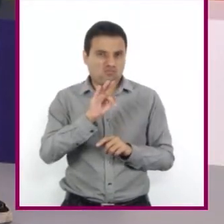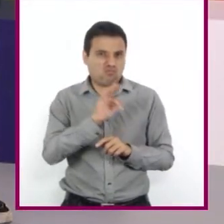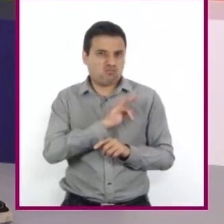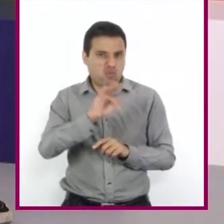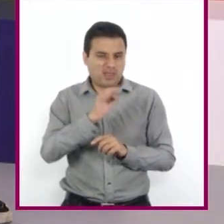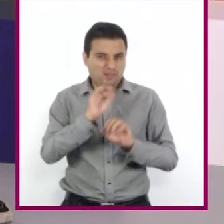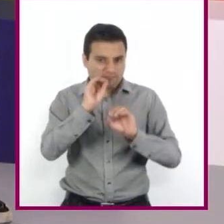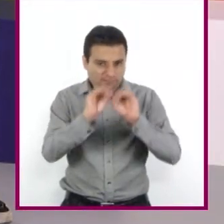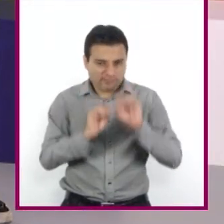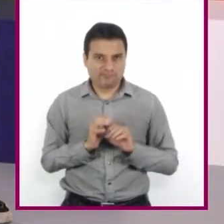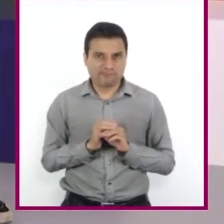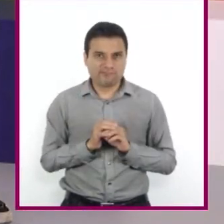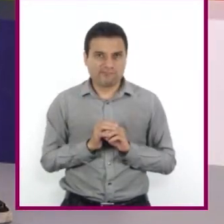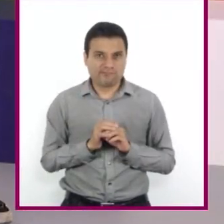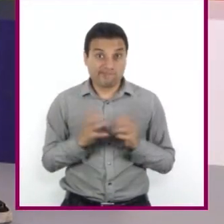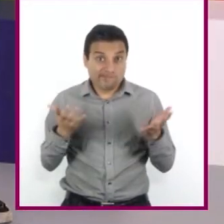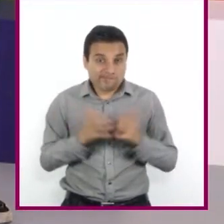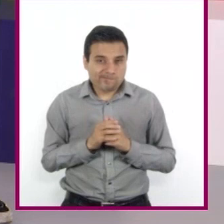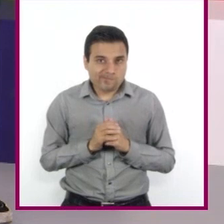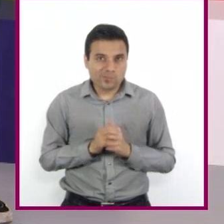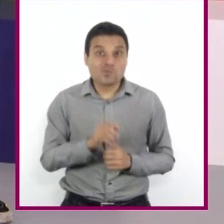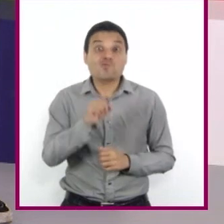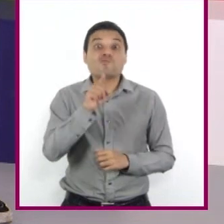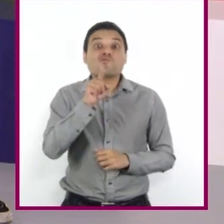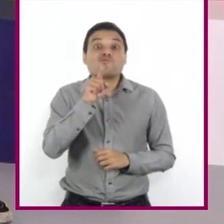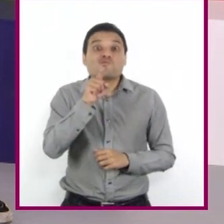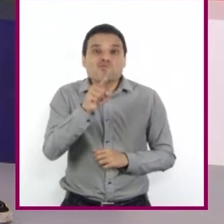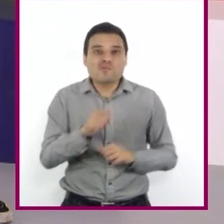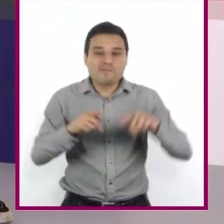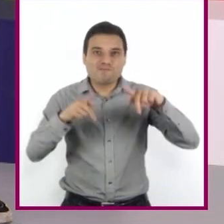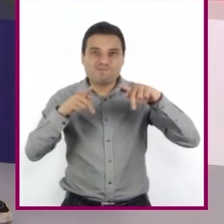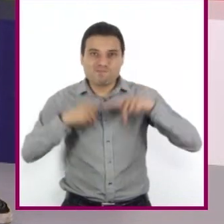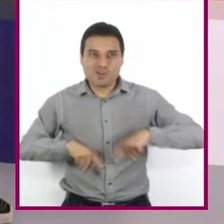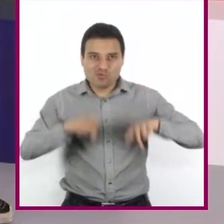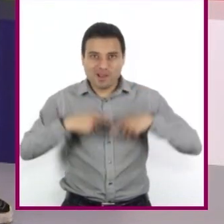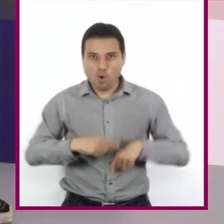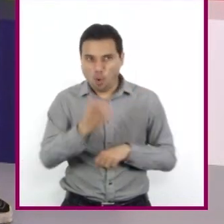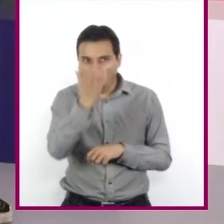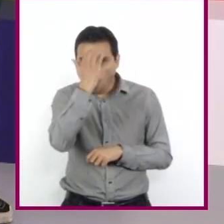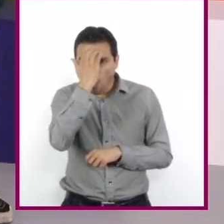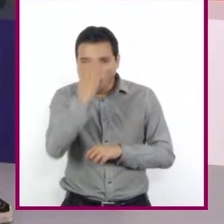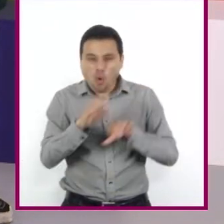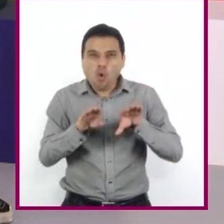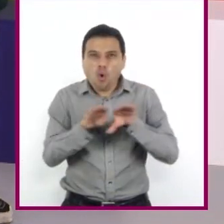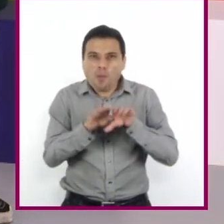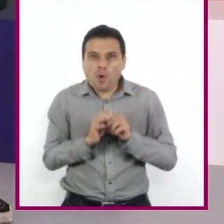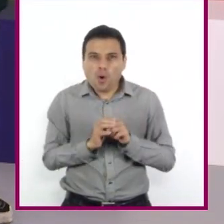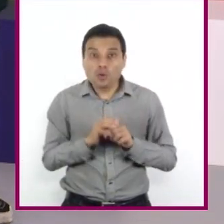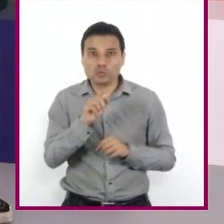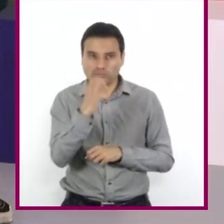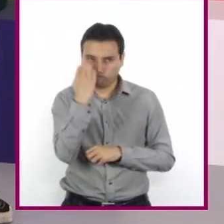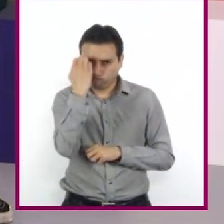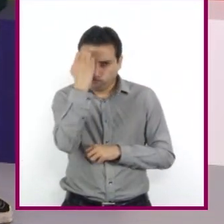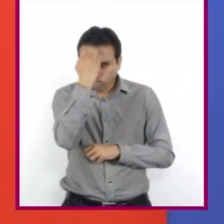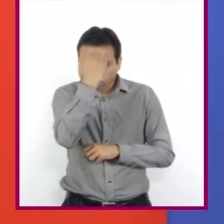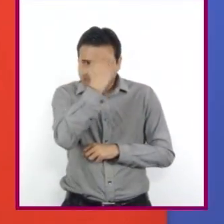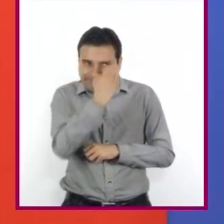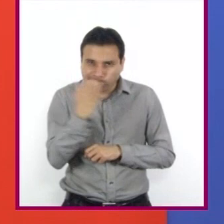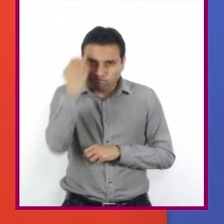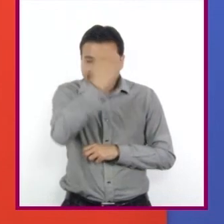una invitación para entrar al mundo de los otros por medio de la observación atenta y la mirada aguda.